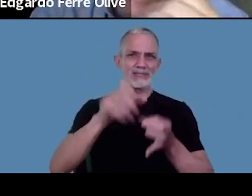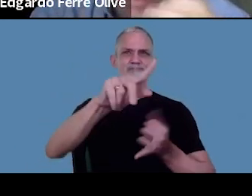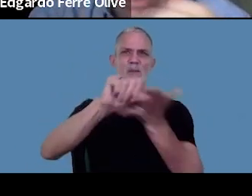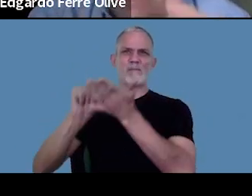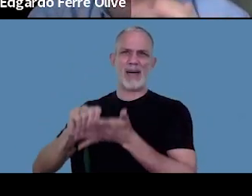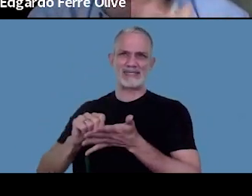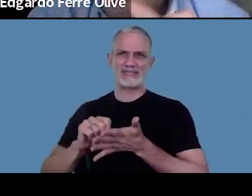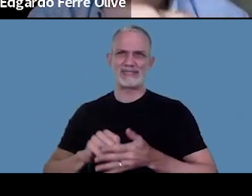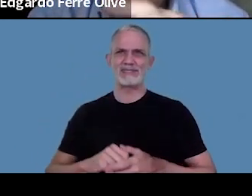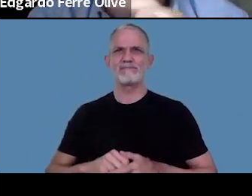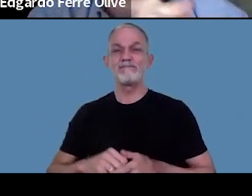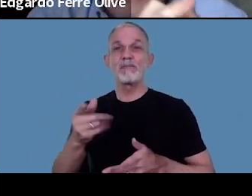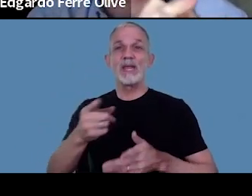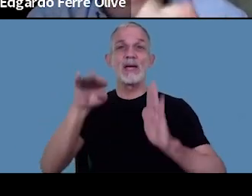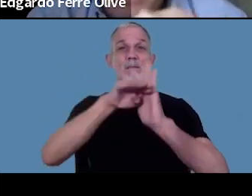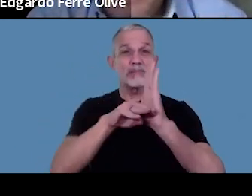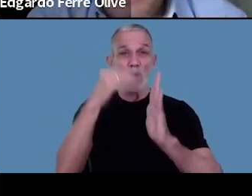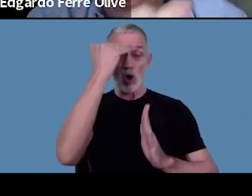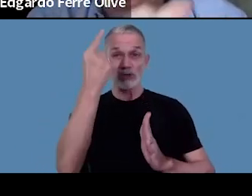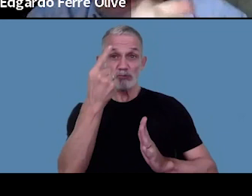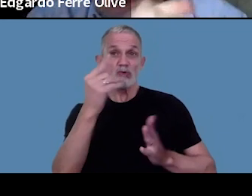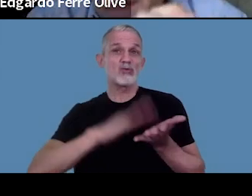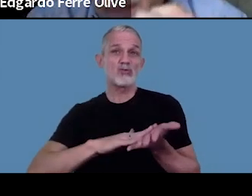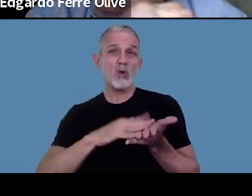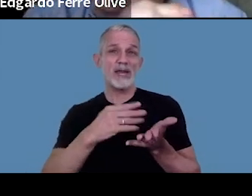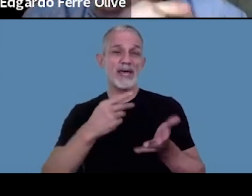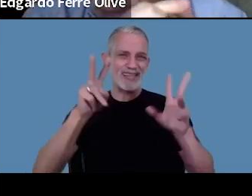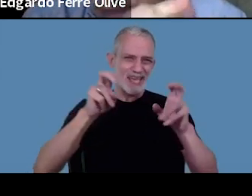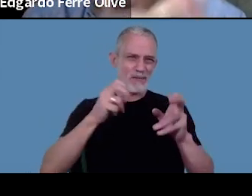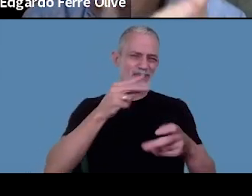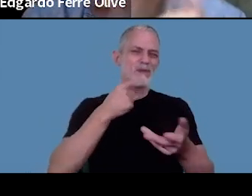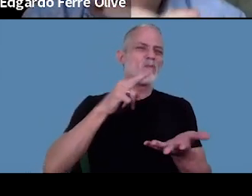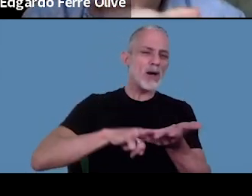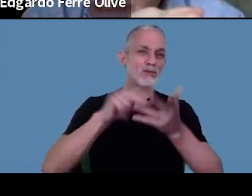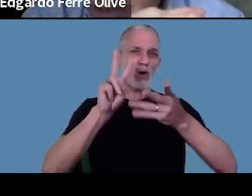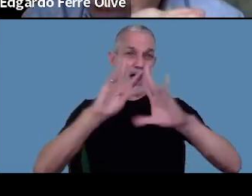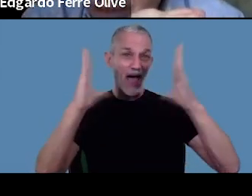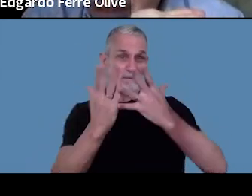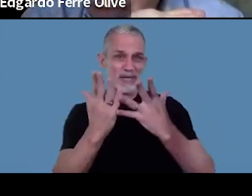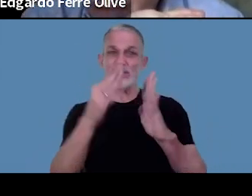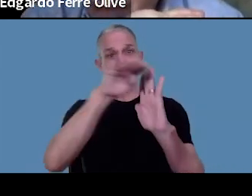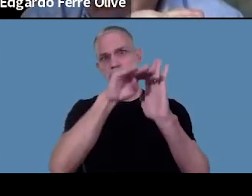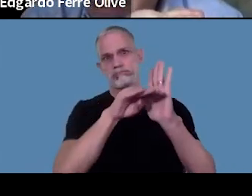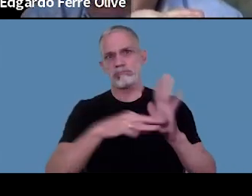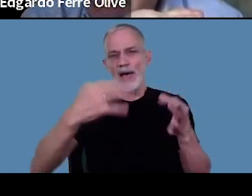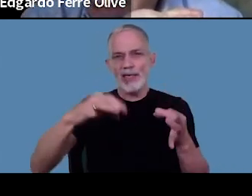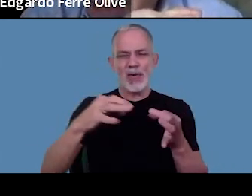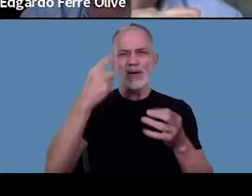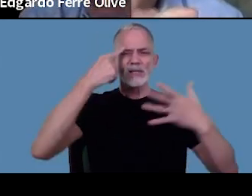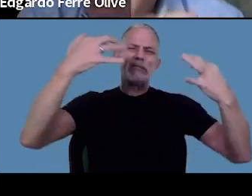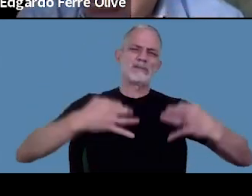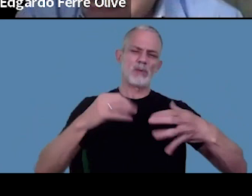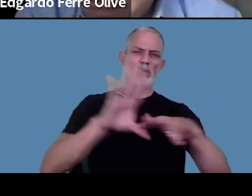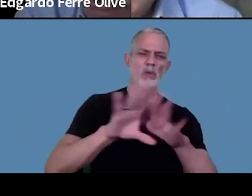materializa. Los principios constitucionales en materia de impuesto ambiental básicamente cumplen los requisitos de razonabilidad,